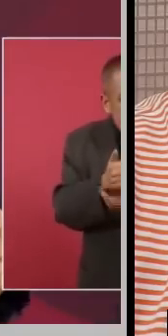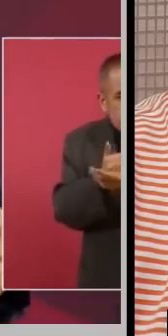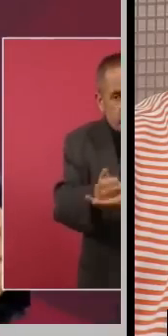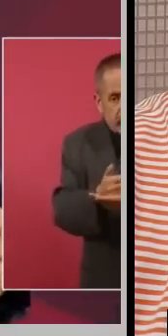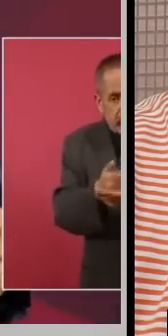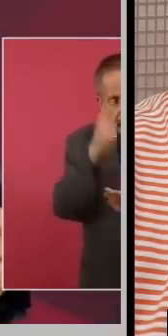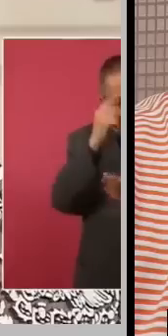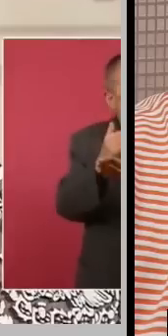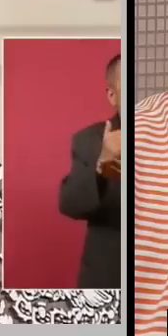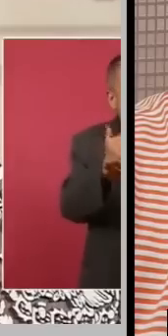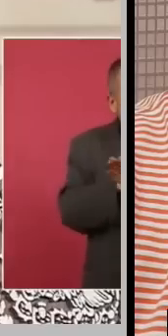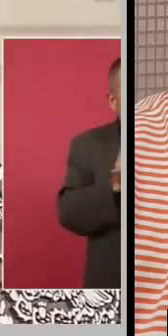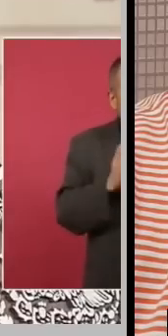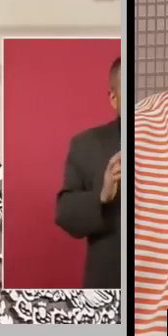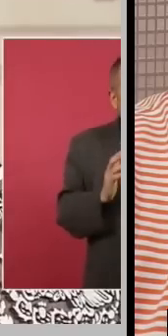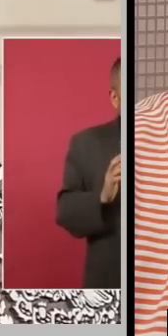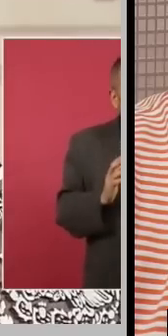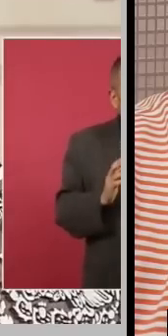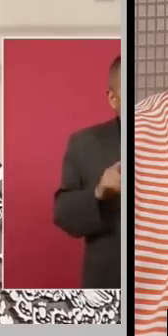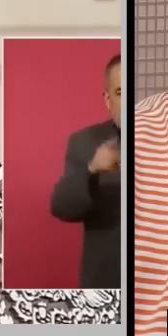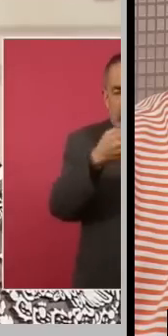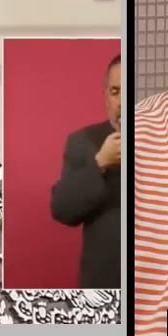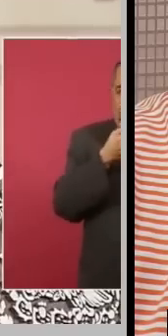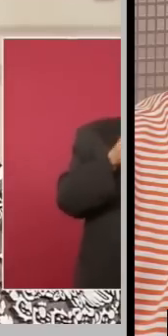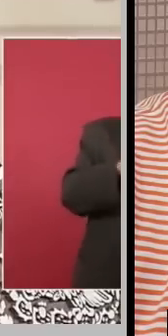para que no haya esa adicción